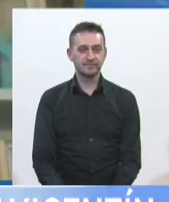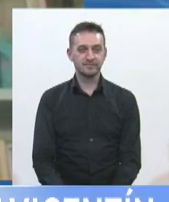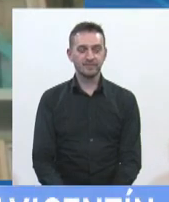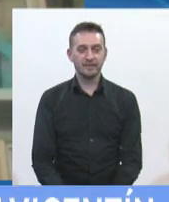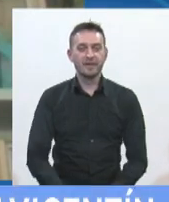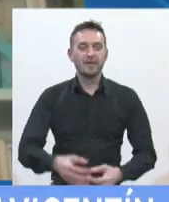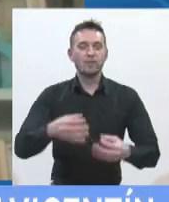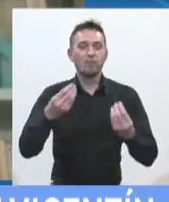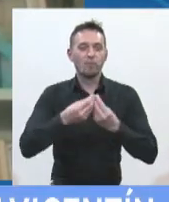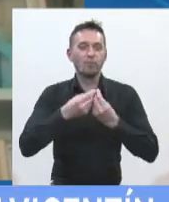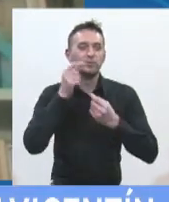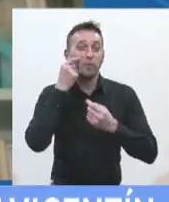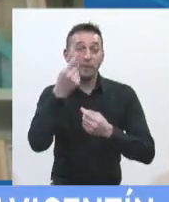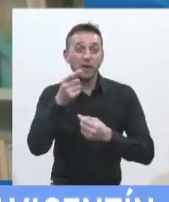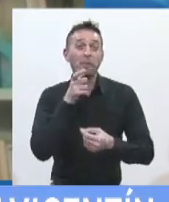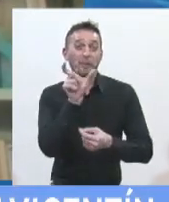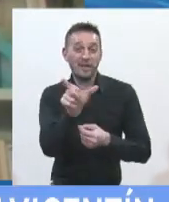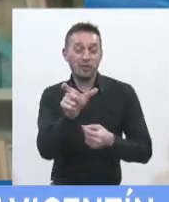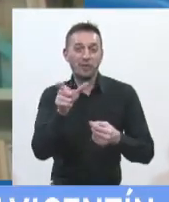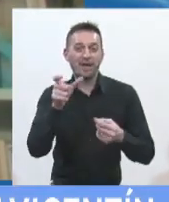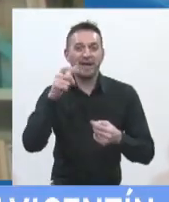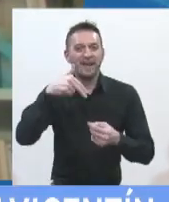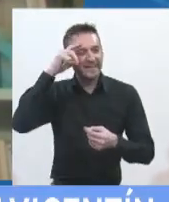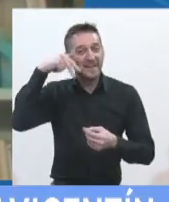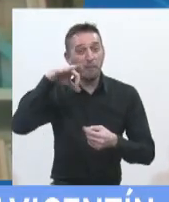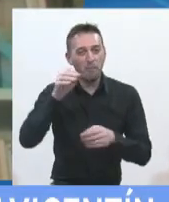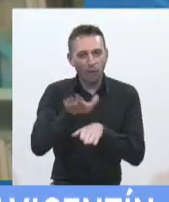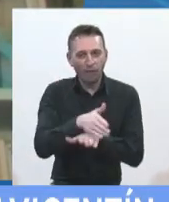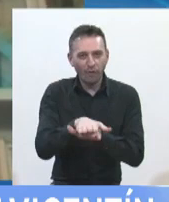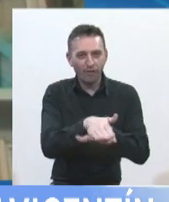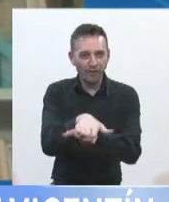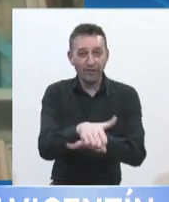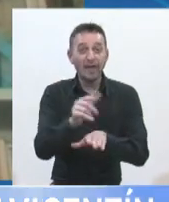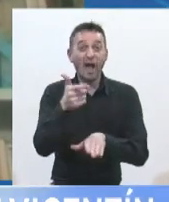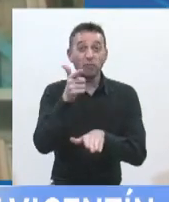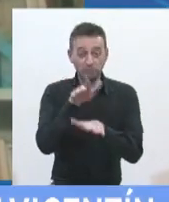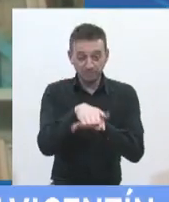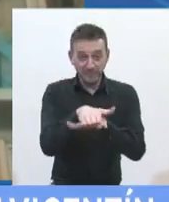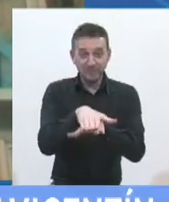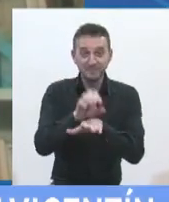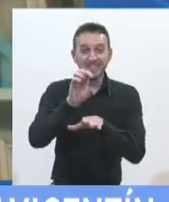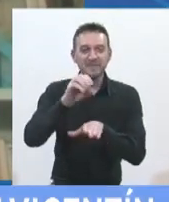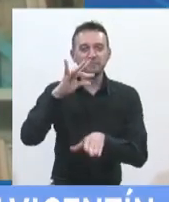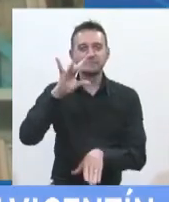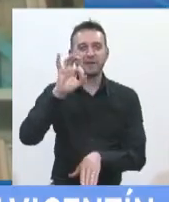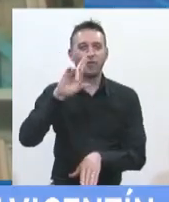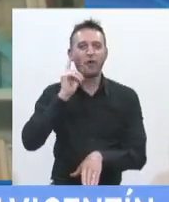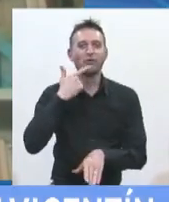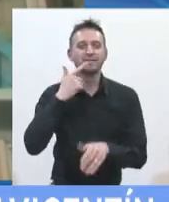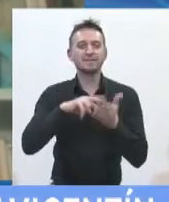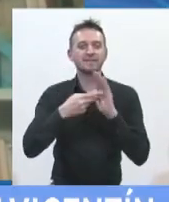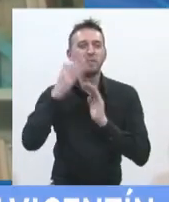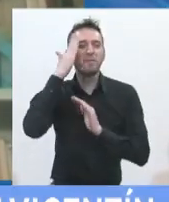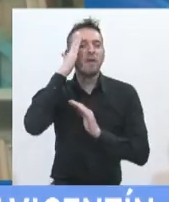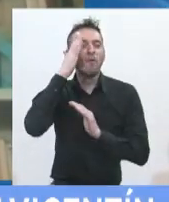muchos han visto la película a nemo en la película a nemo hay un personaje que se llama door y que tiene una memoria muy corta